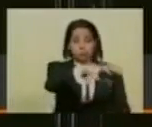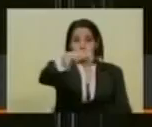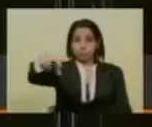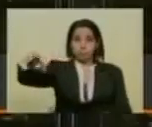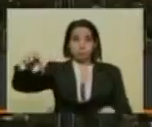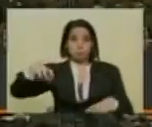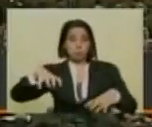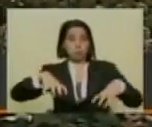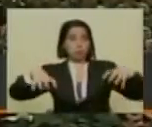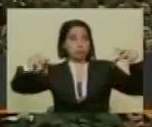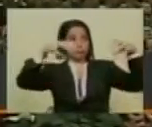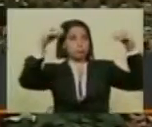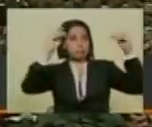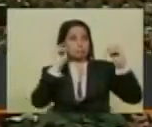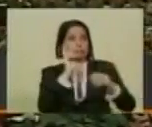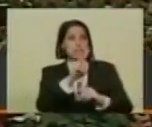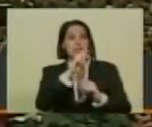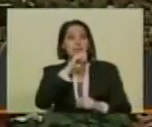para la posteridad.